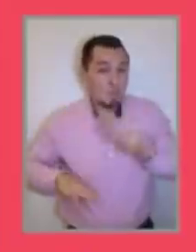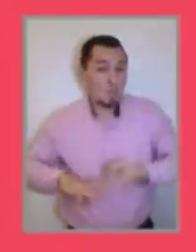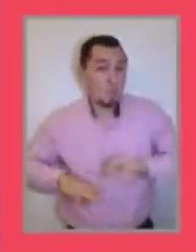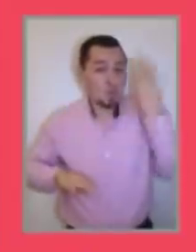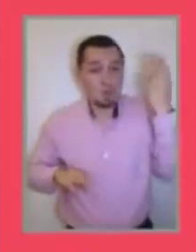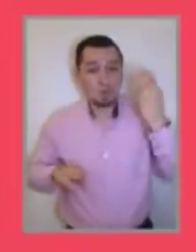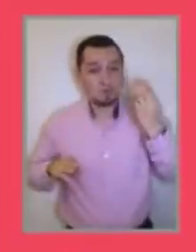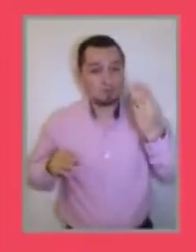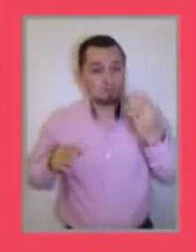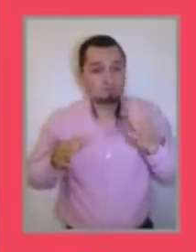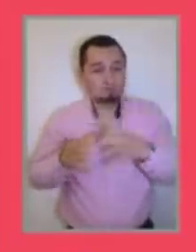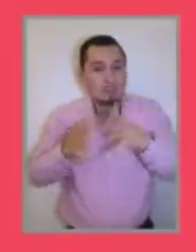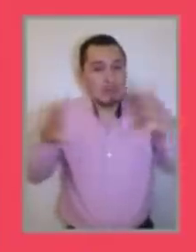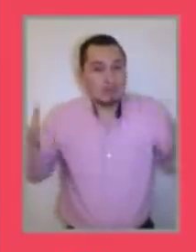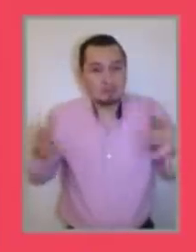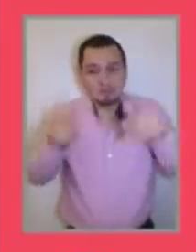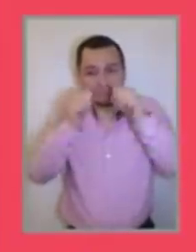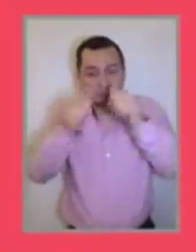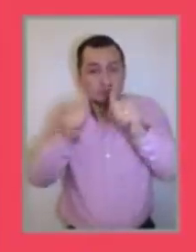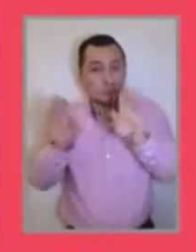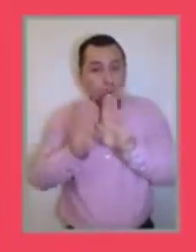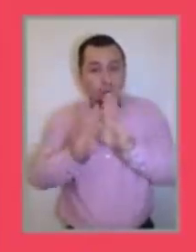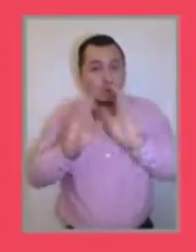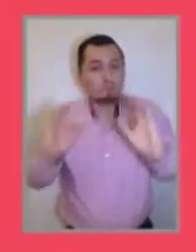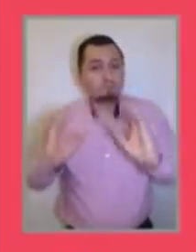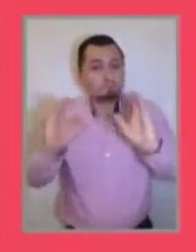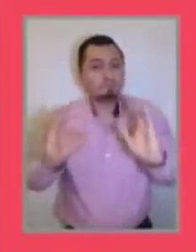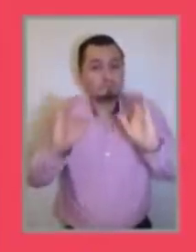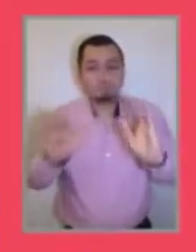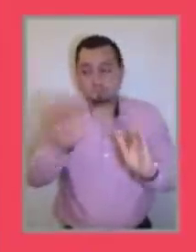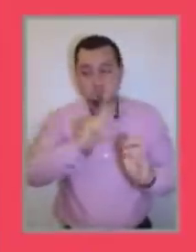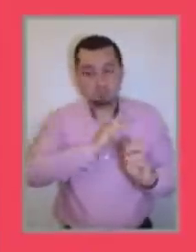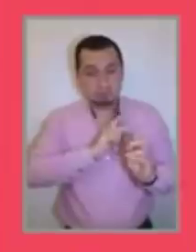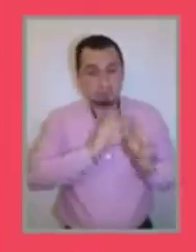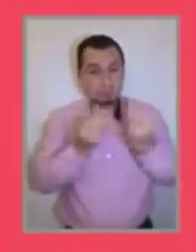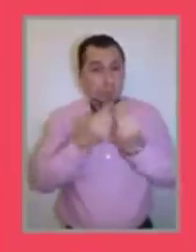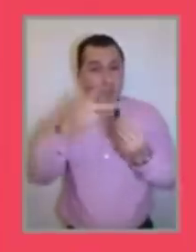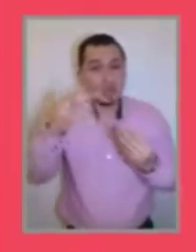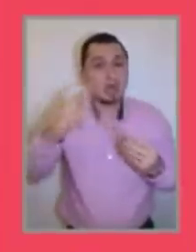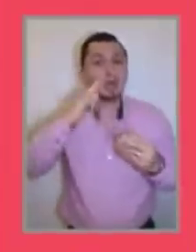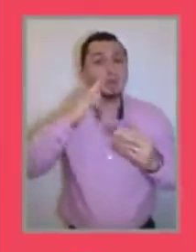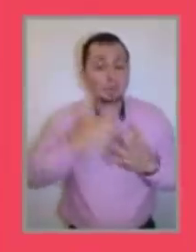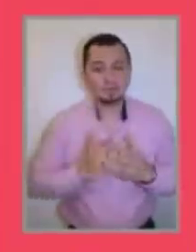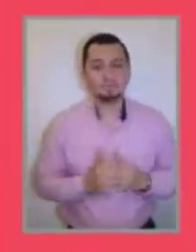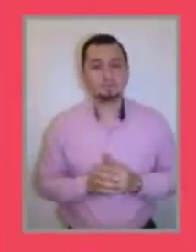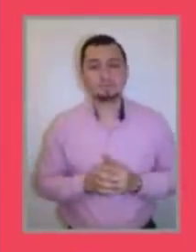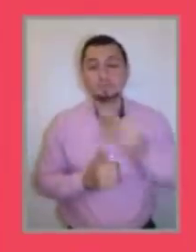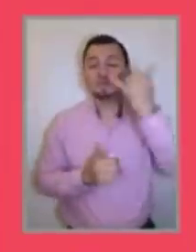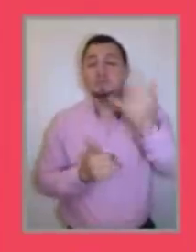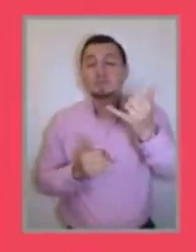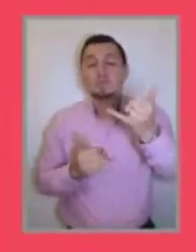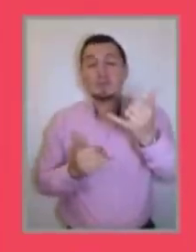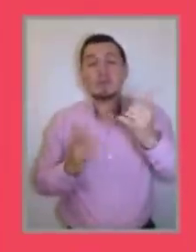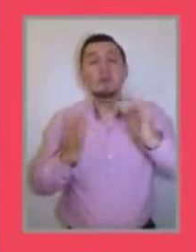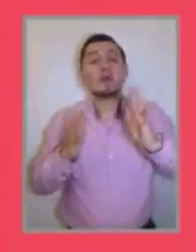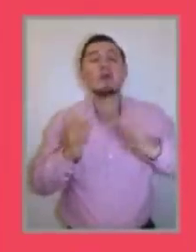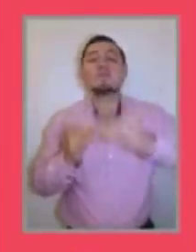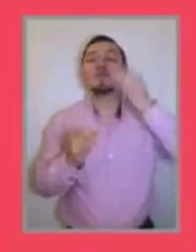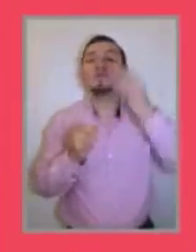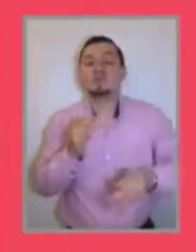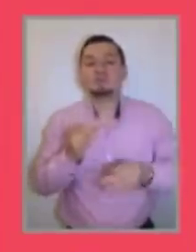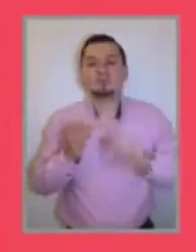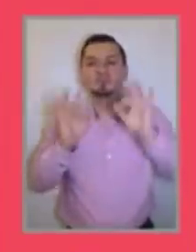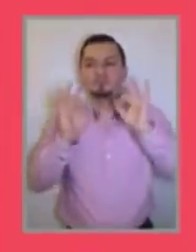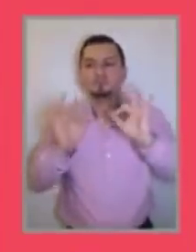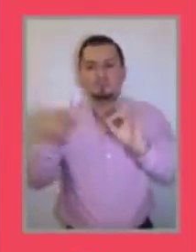muy alto de parte de las instituciones educativas, que asumen muy bien su responsabilidad. Y finalmente se propuso y se